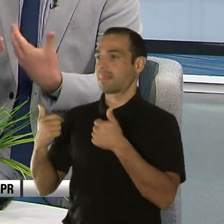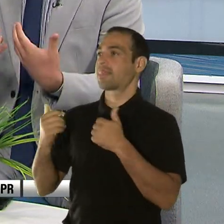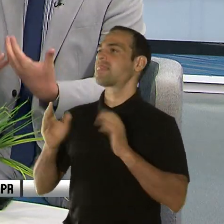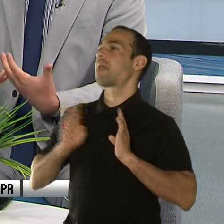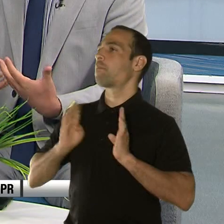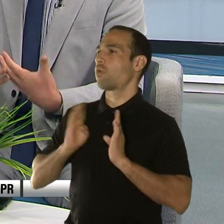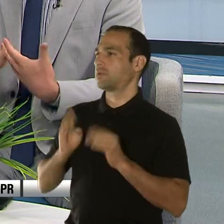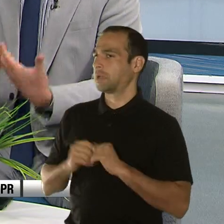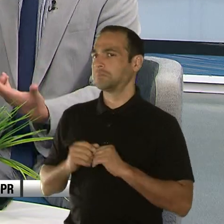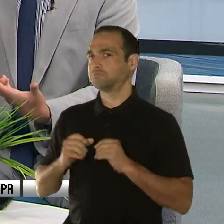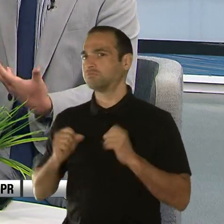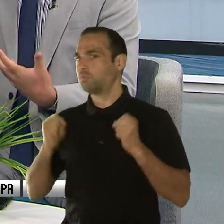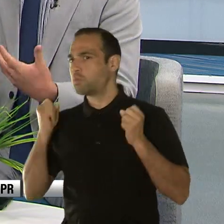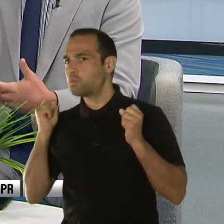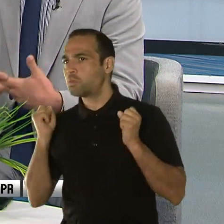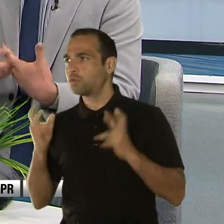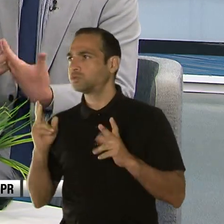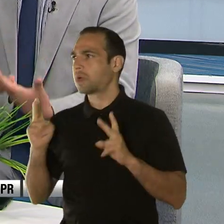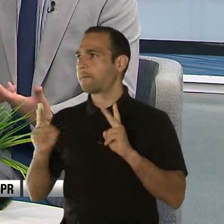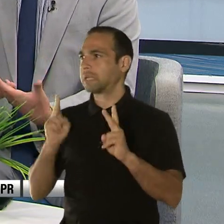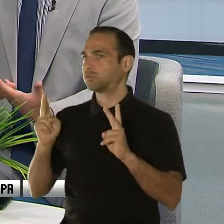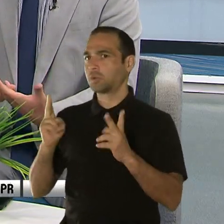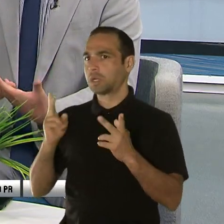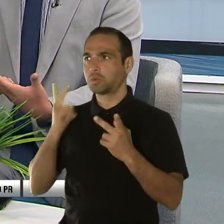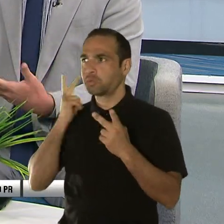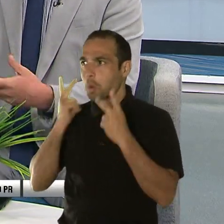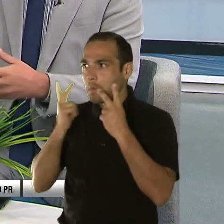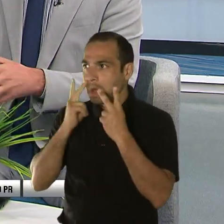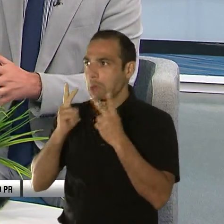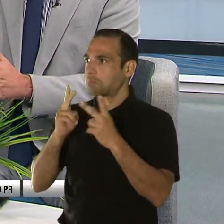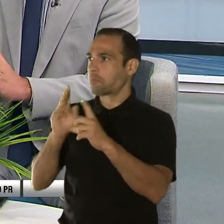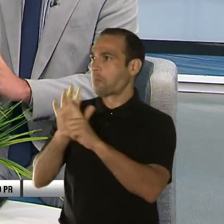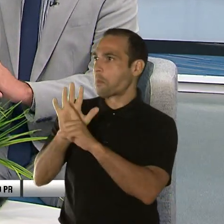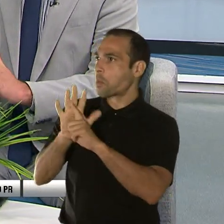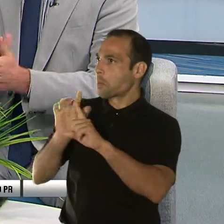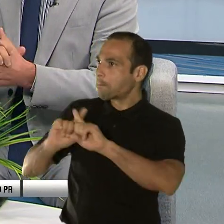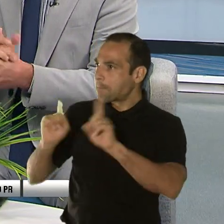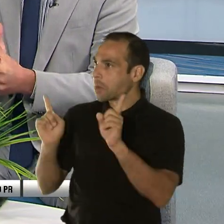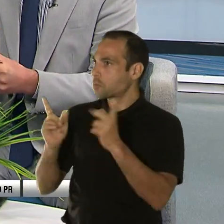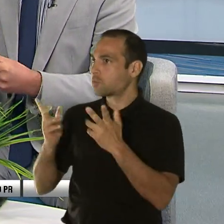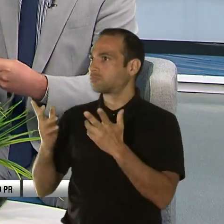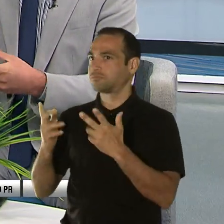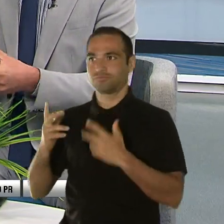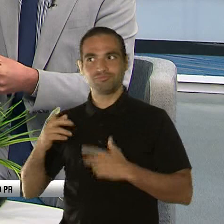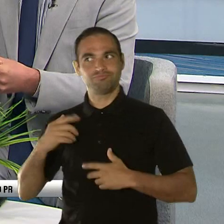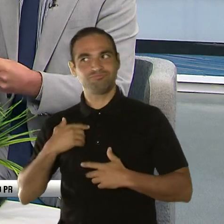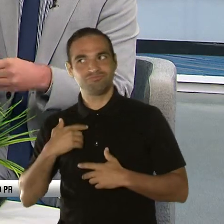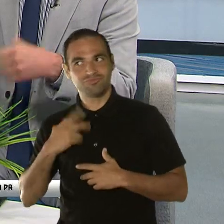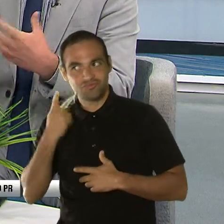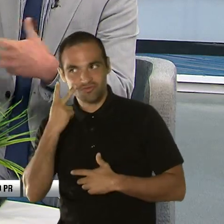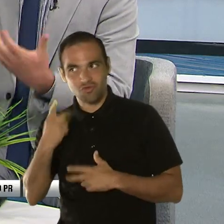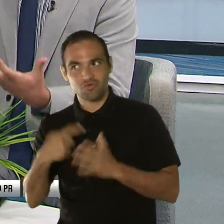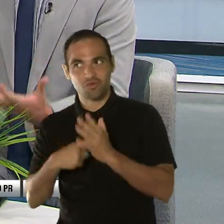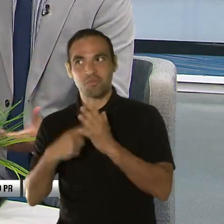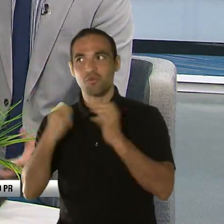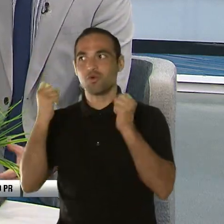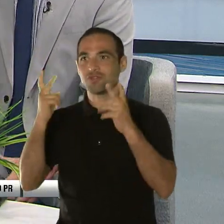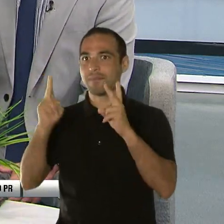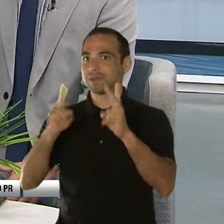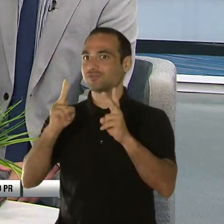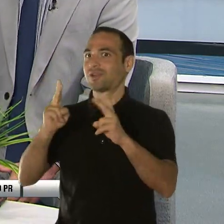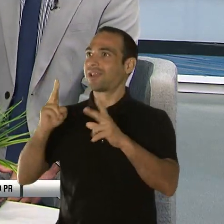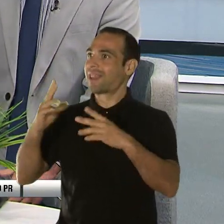ver pero que sigue creciendo sigue enamorando yo estuve hace poquito en las playas y vi a personas